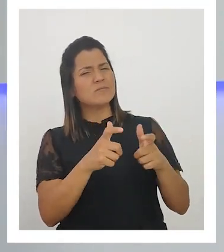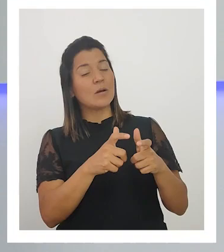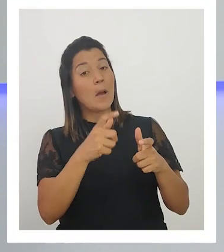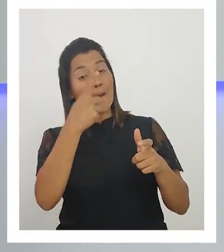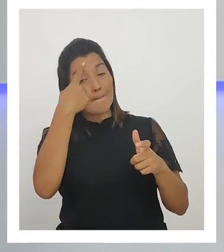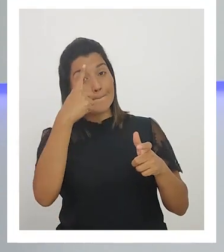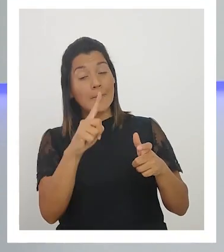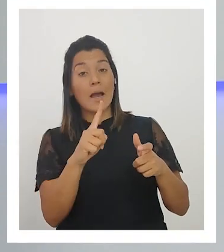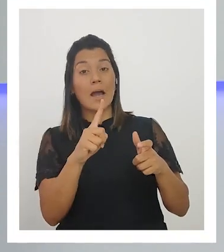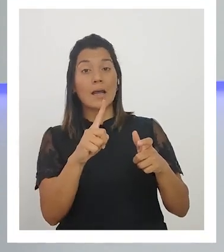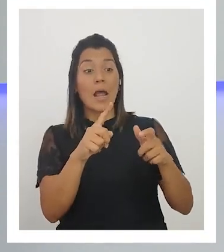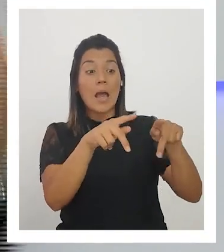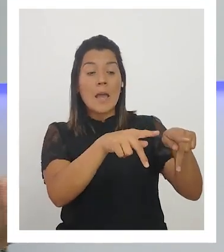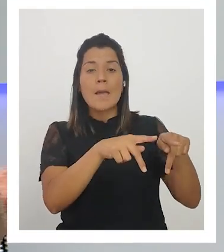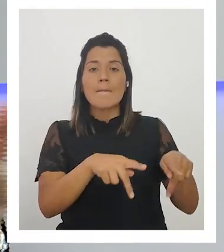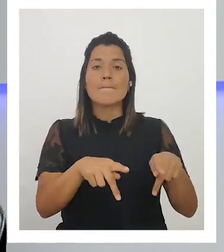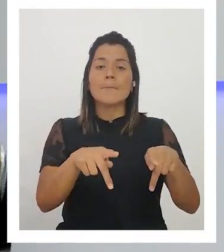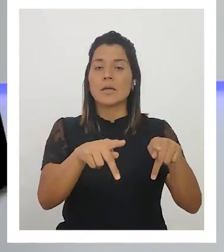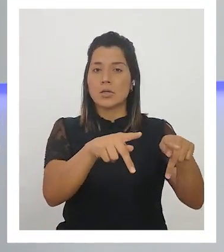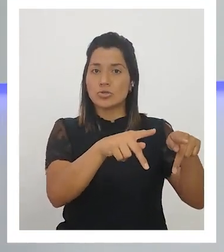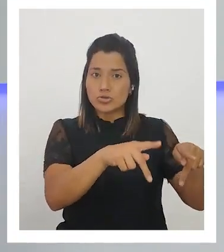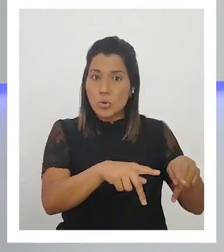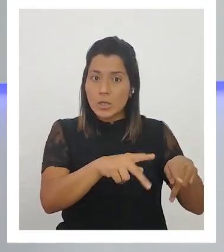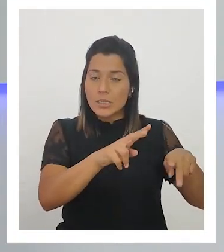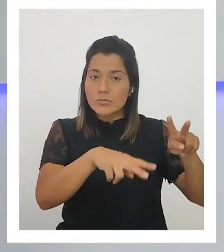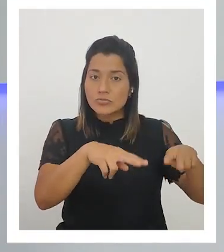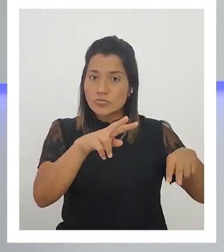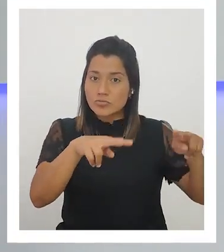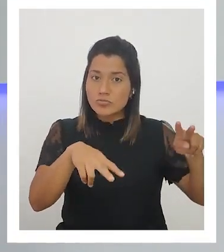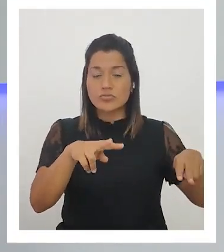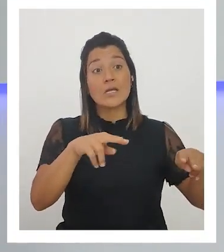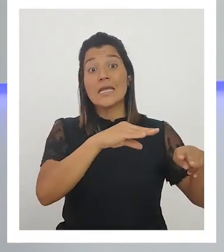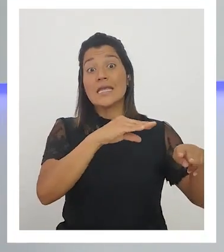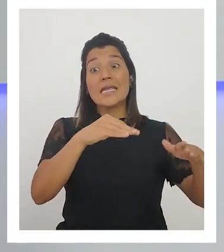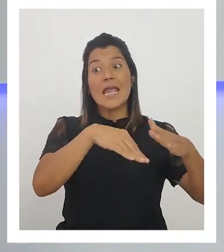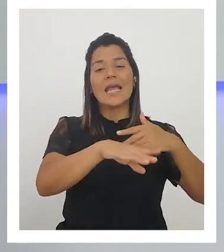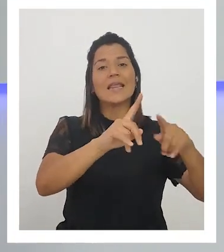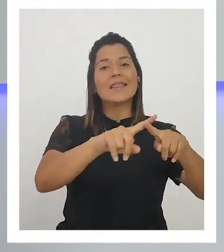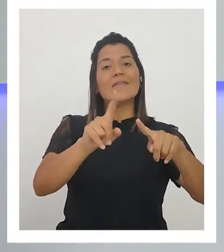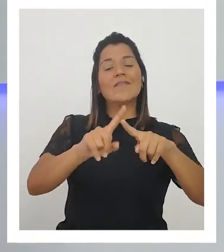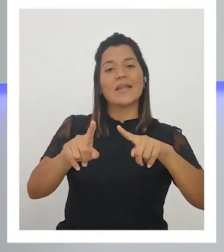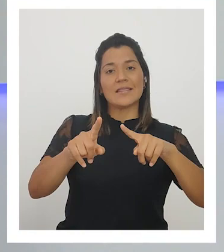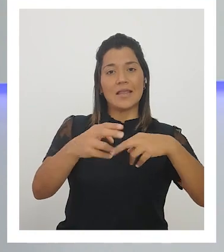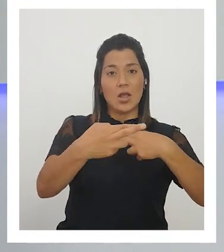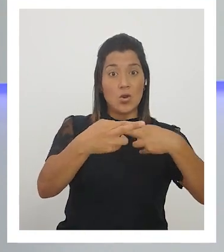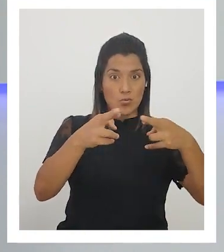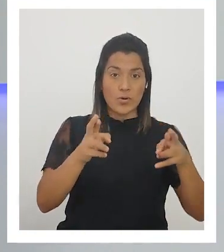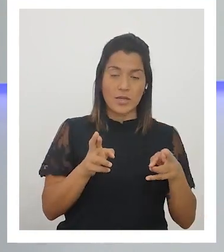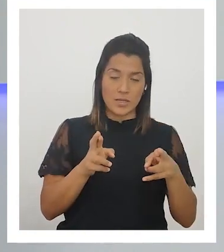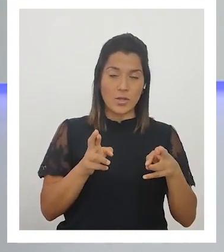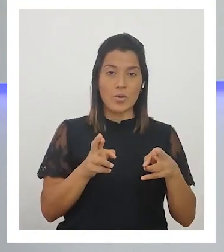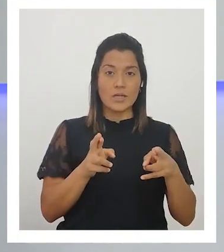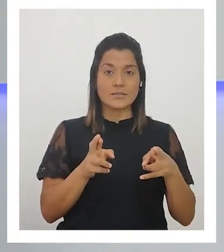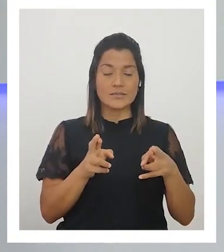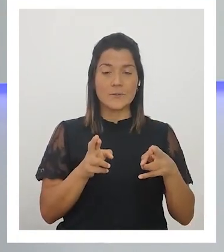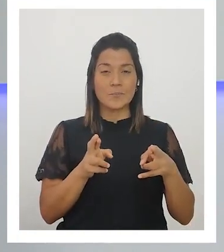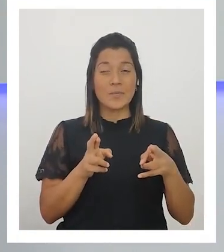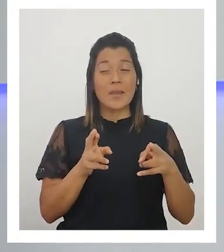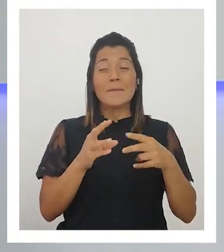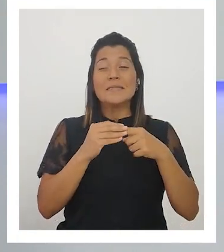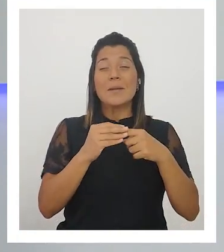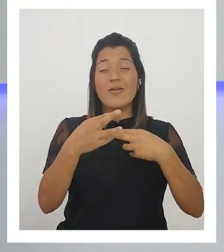grupos etarios y de género y de regiones en donde más hay golpe del